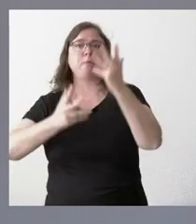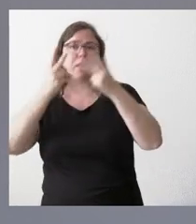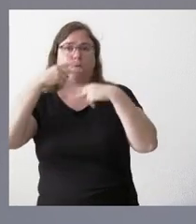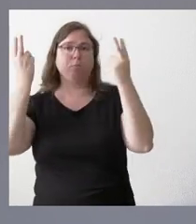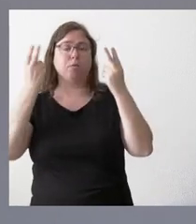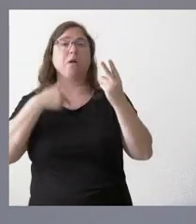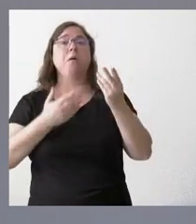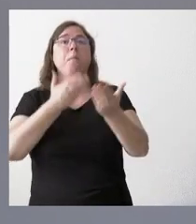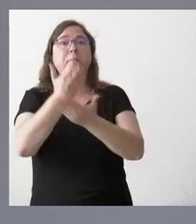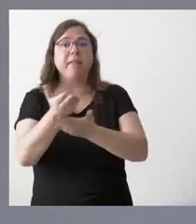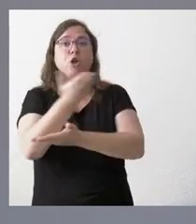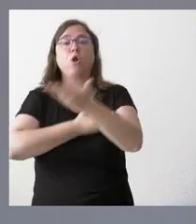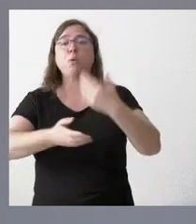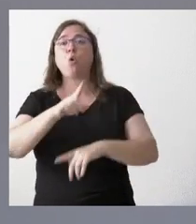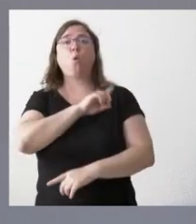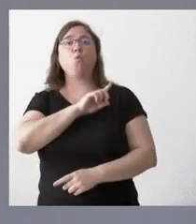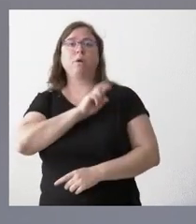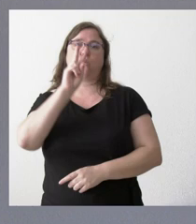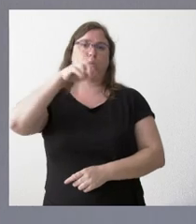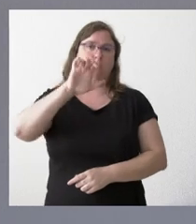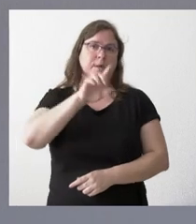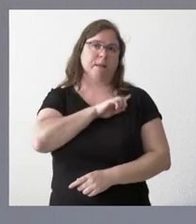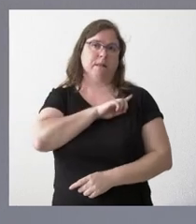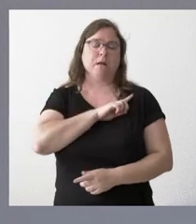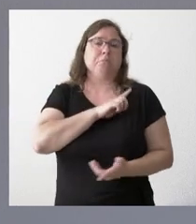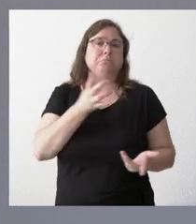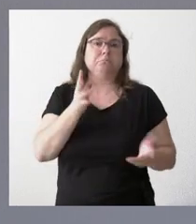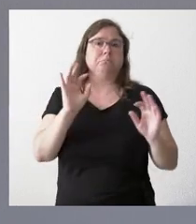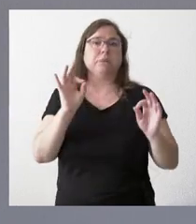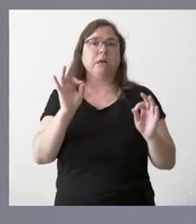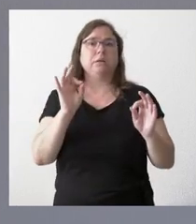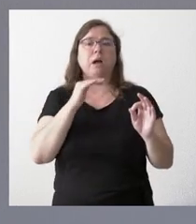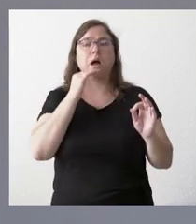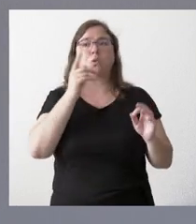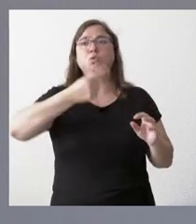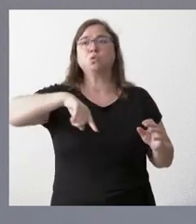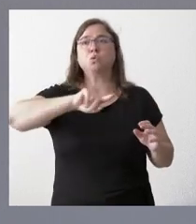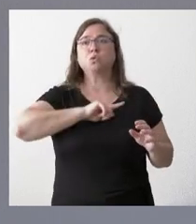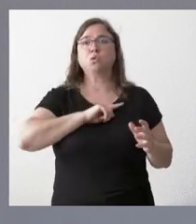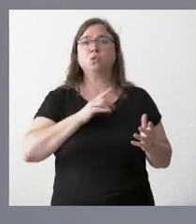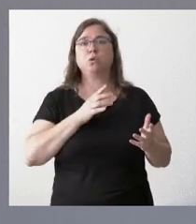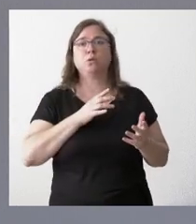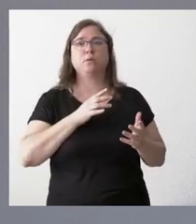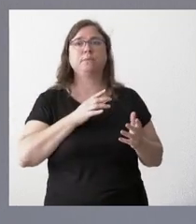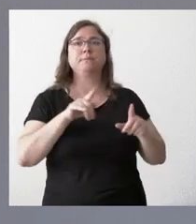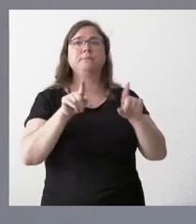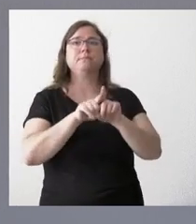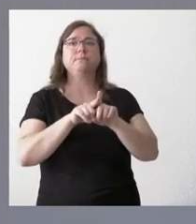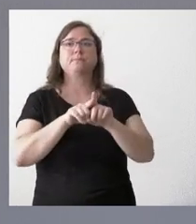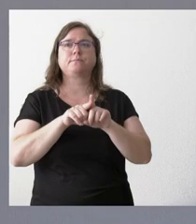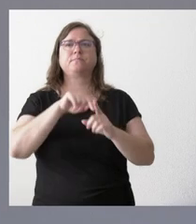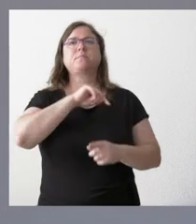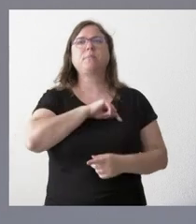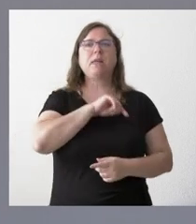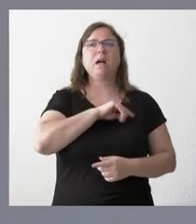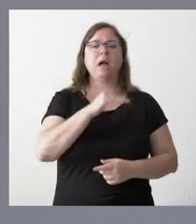pedir la colaboración de la UME no solamente es un elemento por el cual nosotros nos sentamos que tenemos que dar